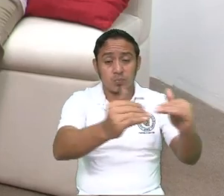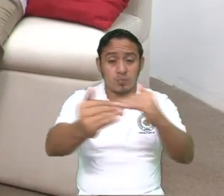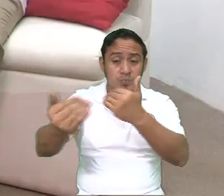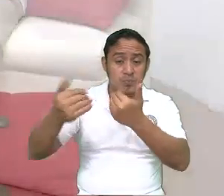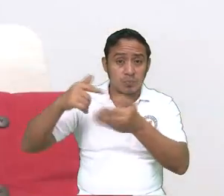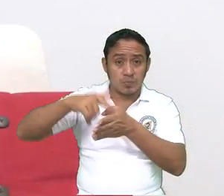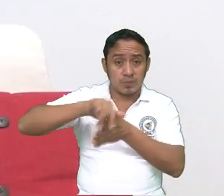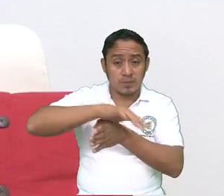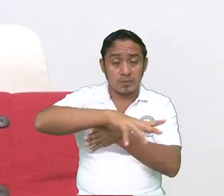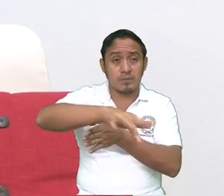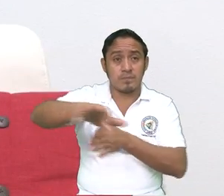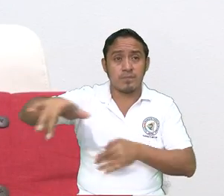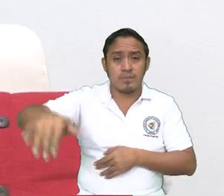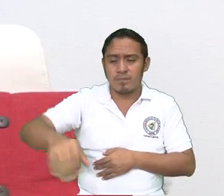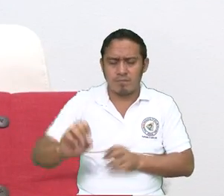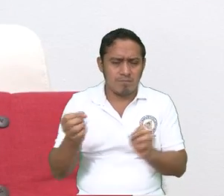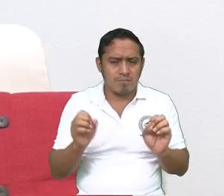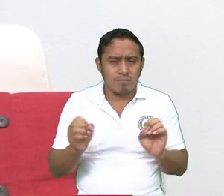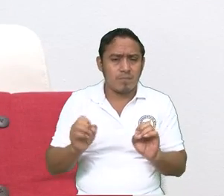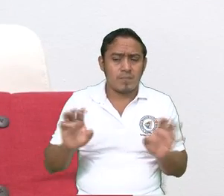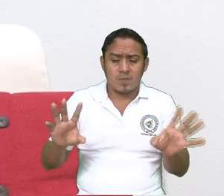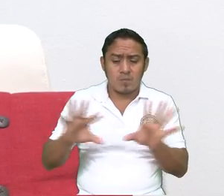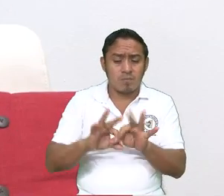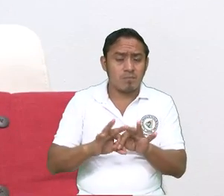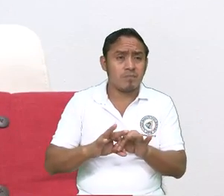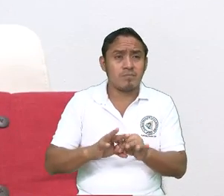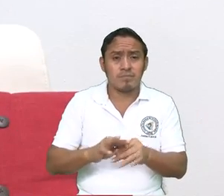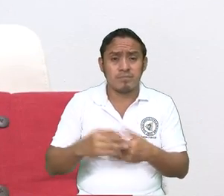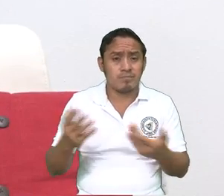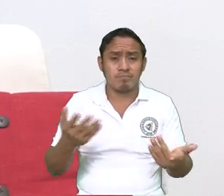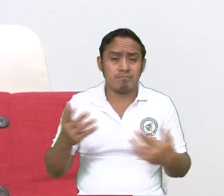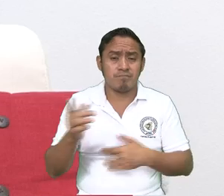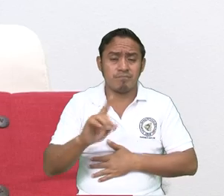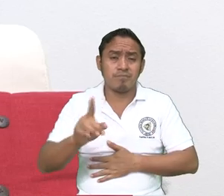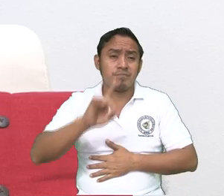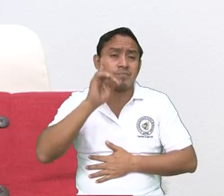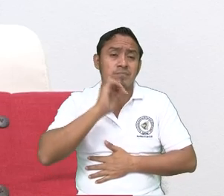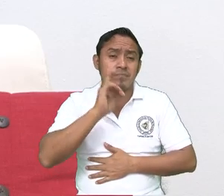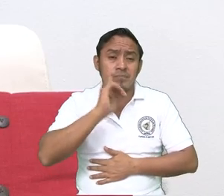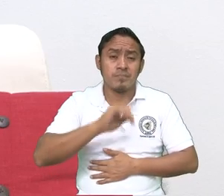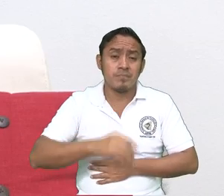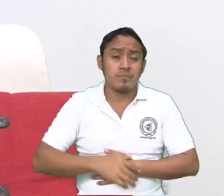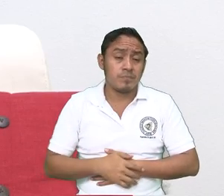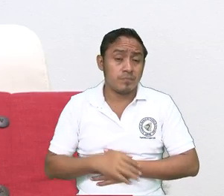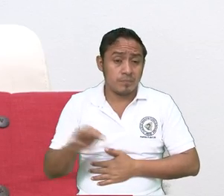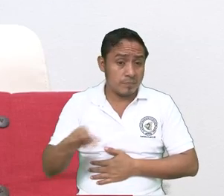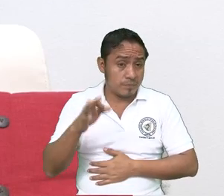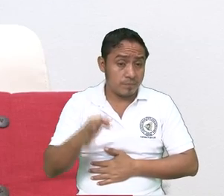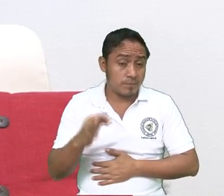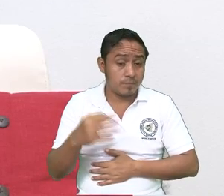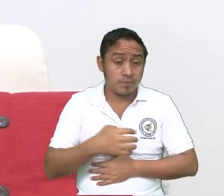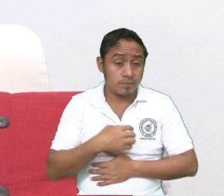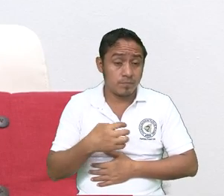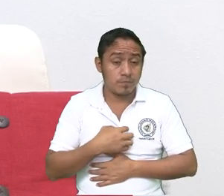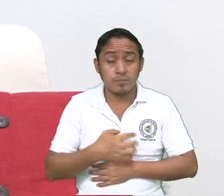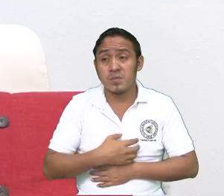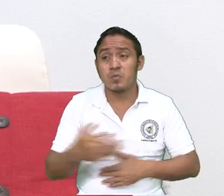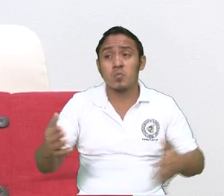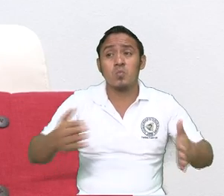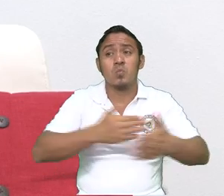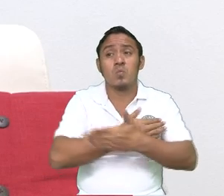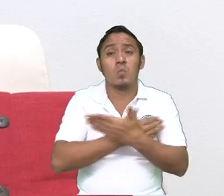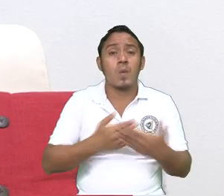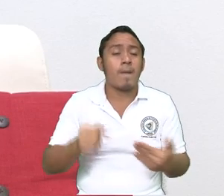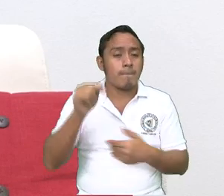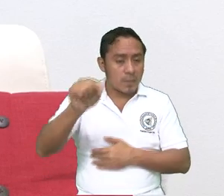pero pues no no tienen un soporte válido en soportes científicos que te